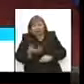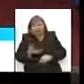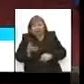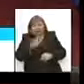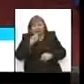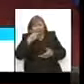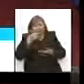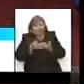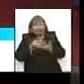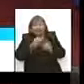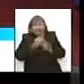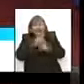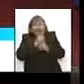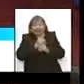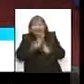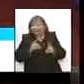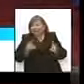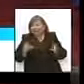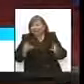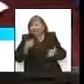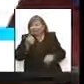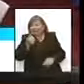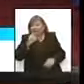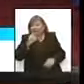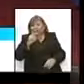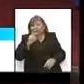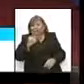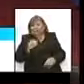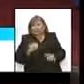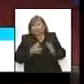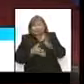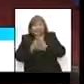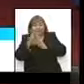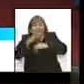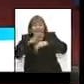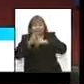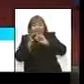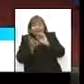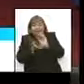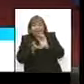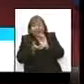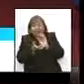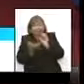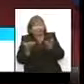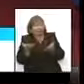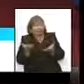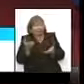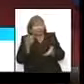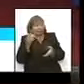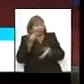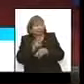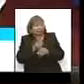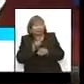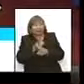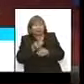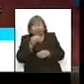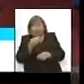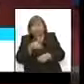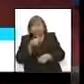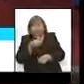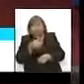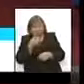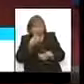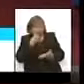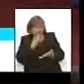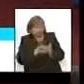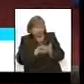Eso no es un sistema democrático, es autocrático disfrazado democrático. Y eso se puede perennizar, ciertamente, si les va